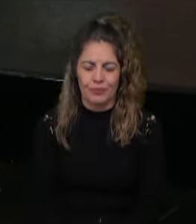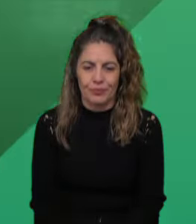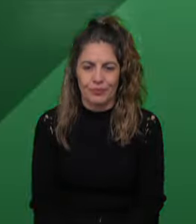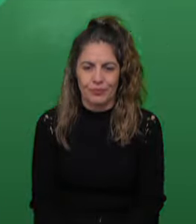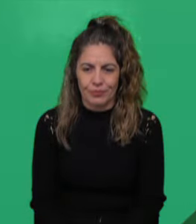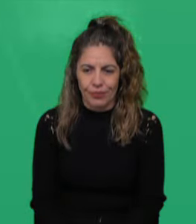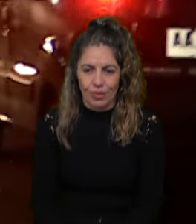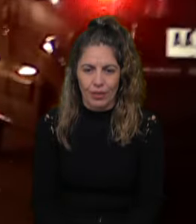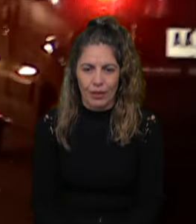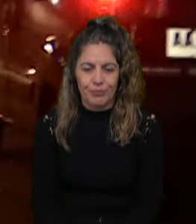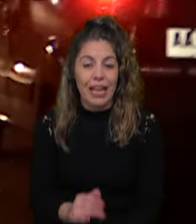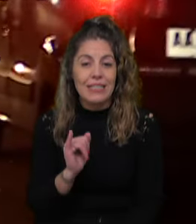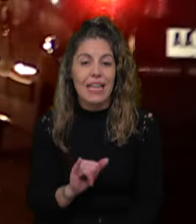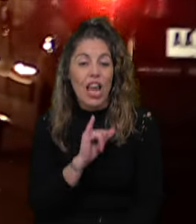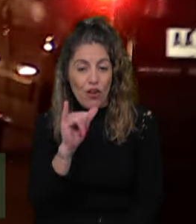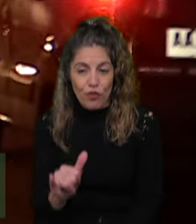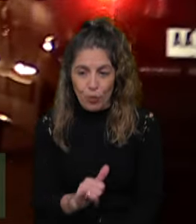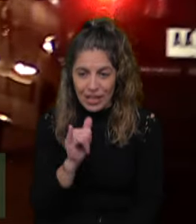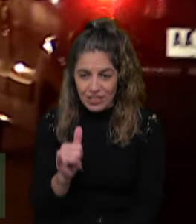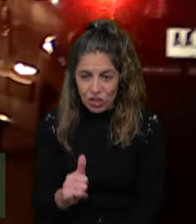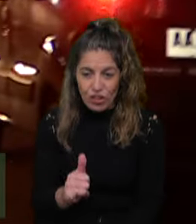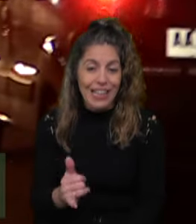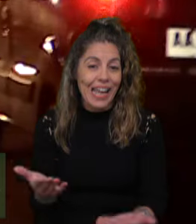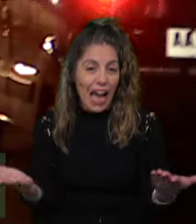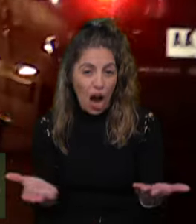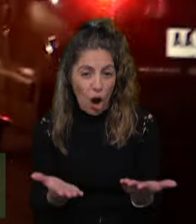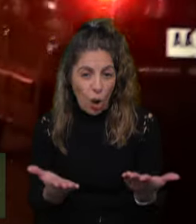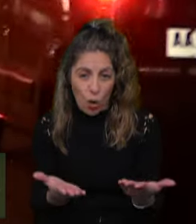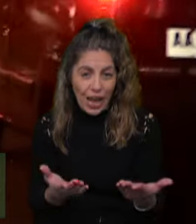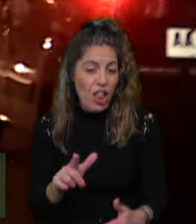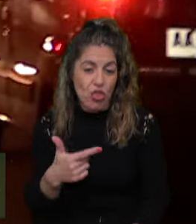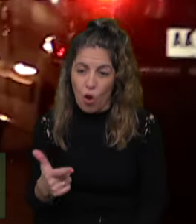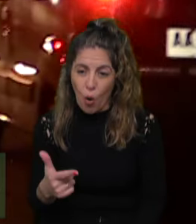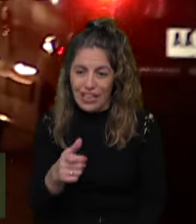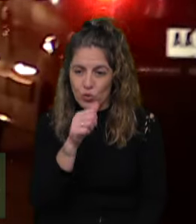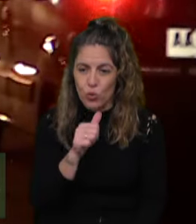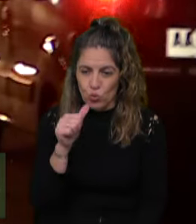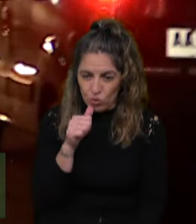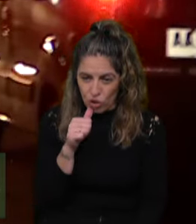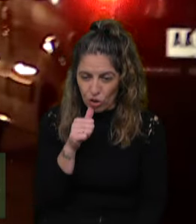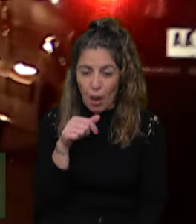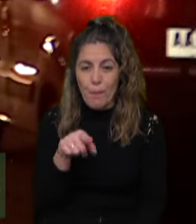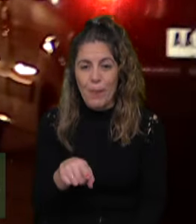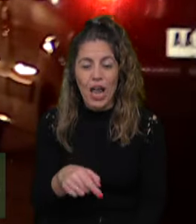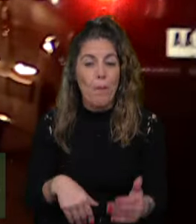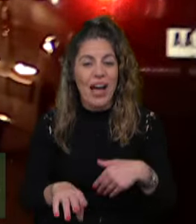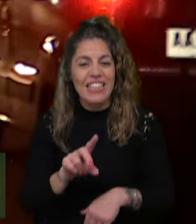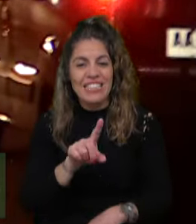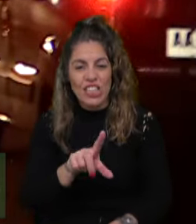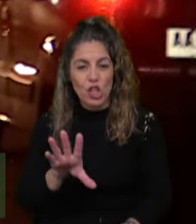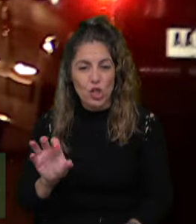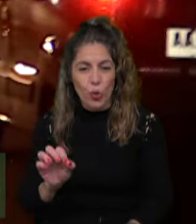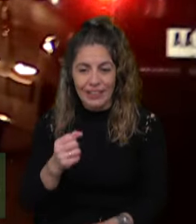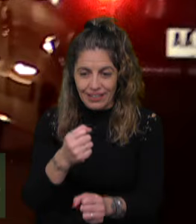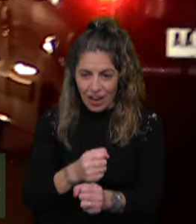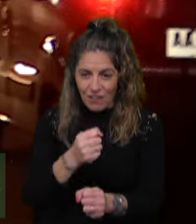¿Cómo estás, Nati? Bueno, las novedades en realidad es que en estos momentos todavía no hay una solución para los más de 150